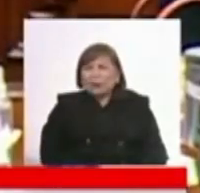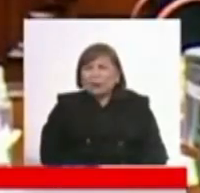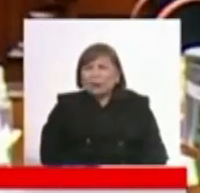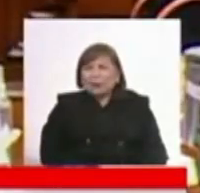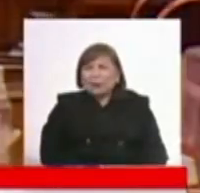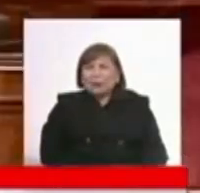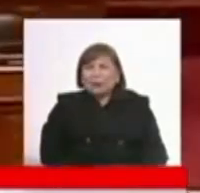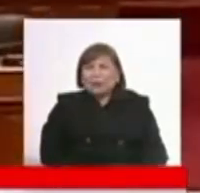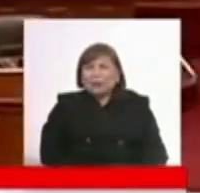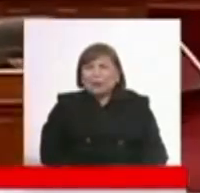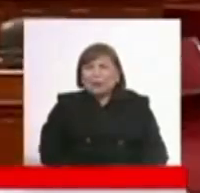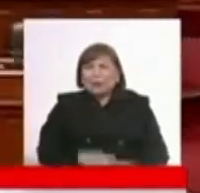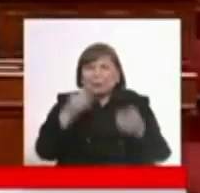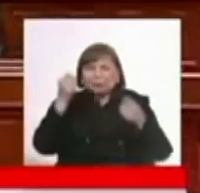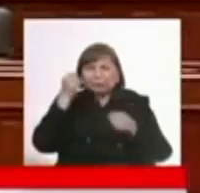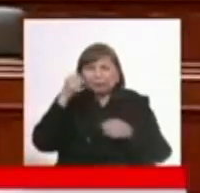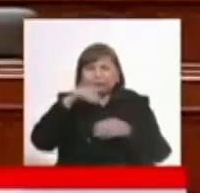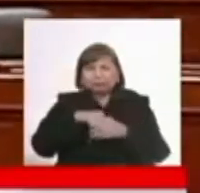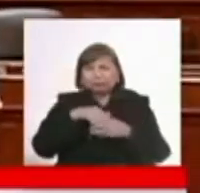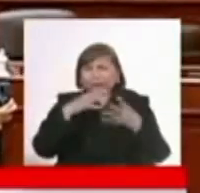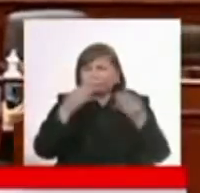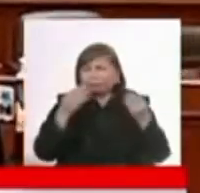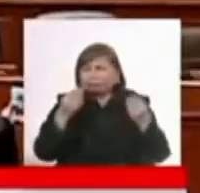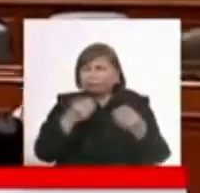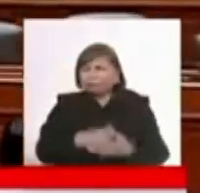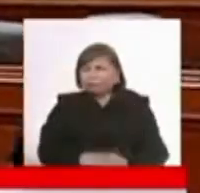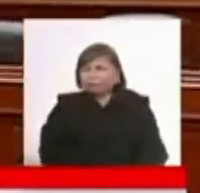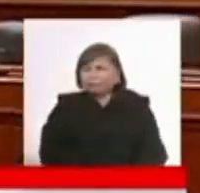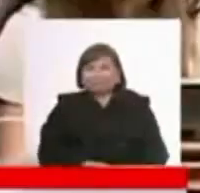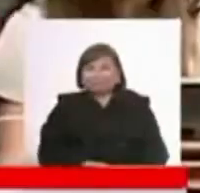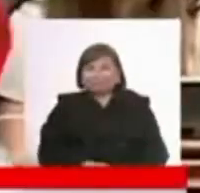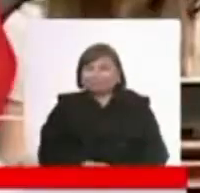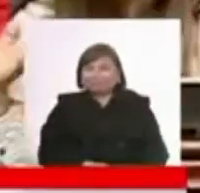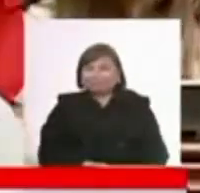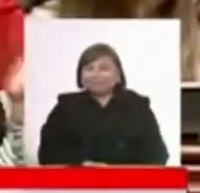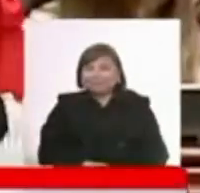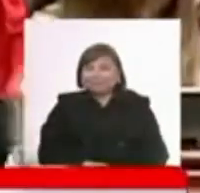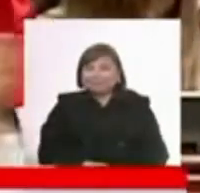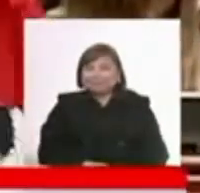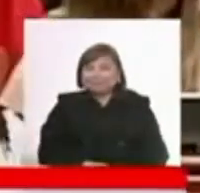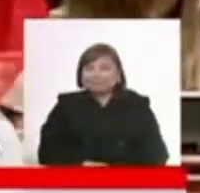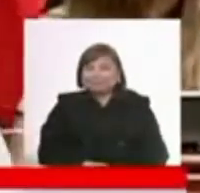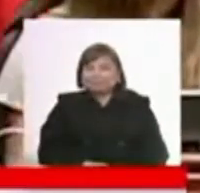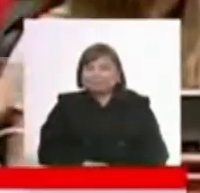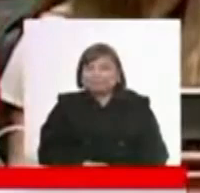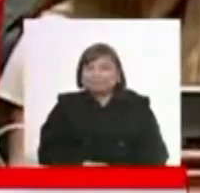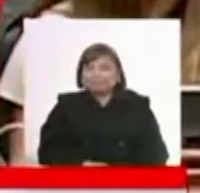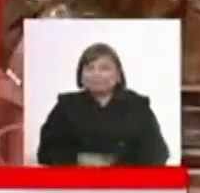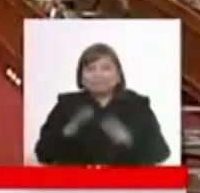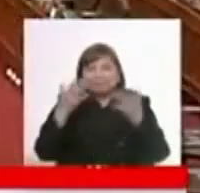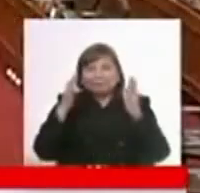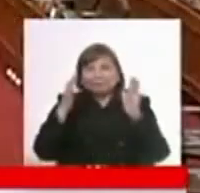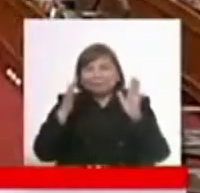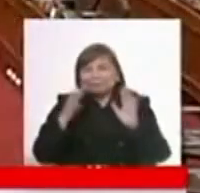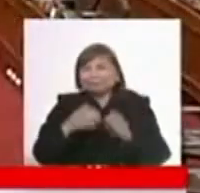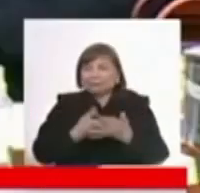martes ella estaba para vacancia y estaba en la lista de personas que le van a poner vacantes ella está embarrada de casos de corrupción también